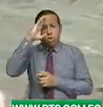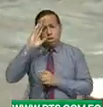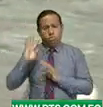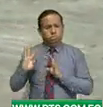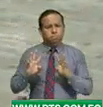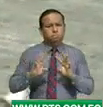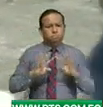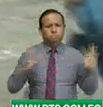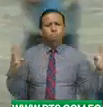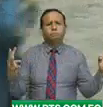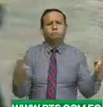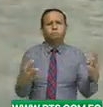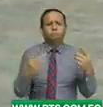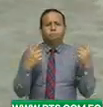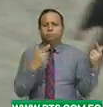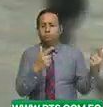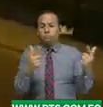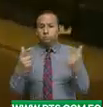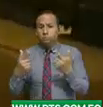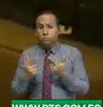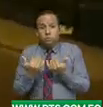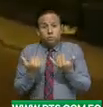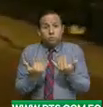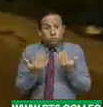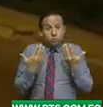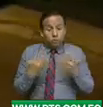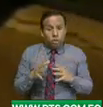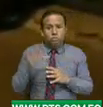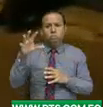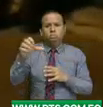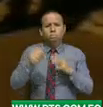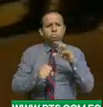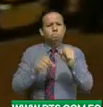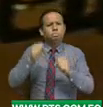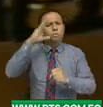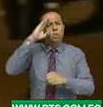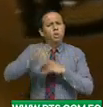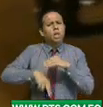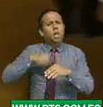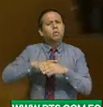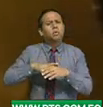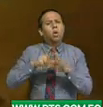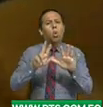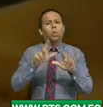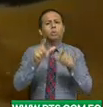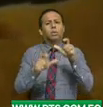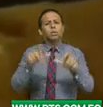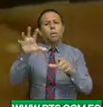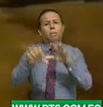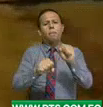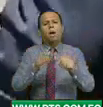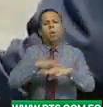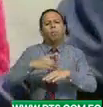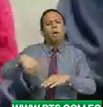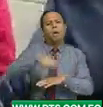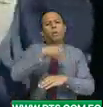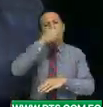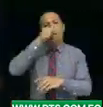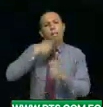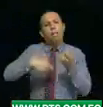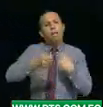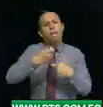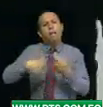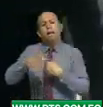Quito. Hasta el momento los operativos han permitido a la Policía Nacional detener a 8 presuntos microtraficantes que se encontraban en el sector de la